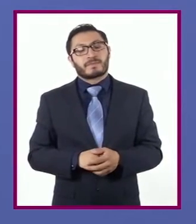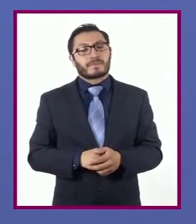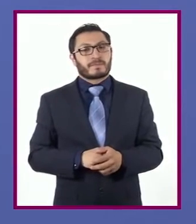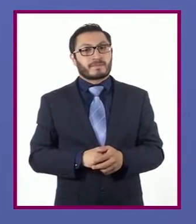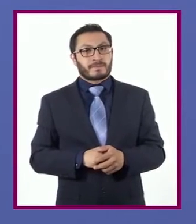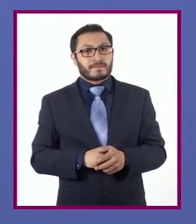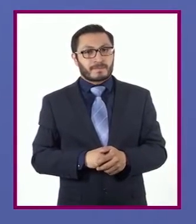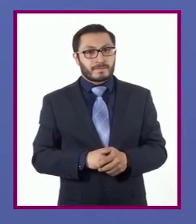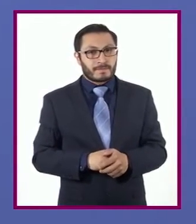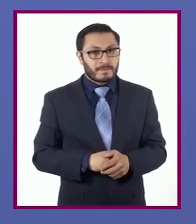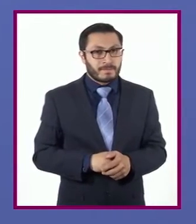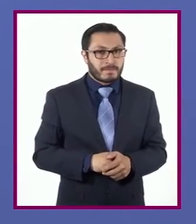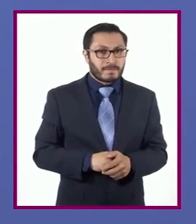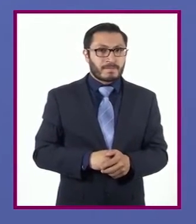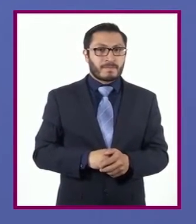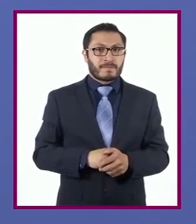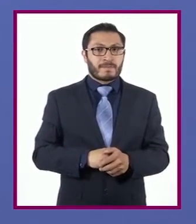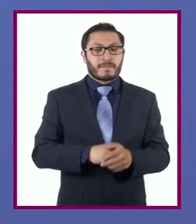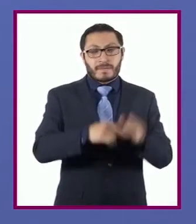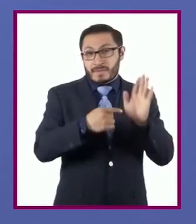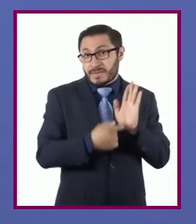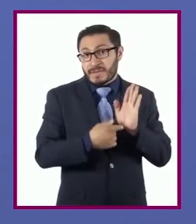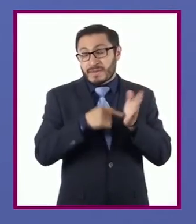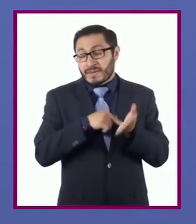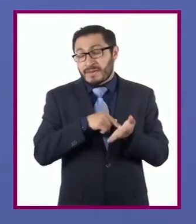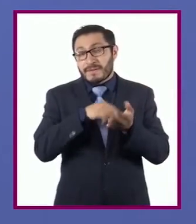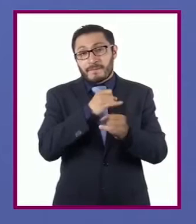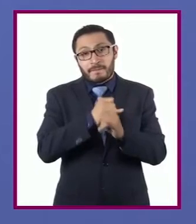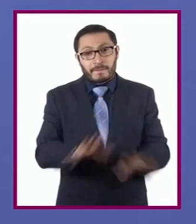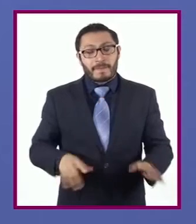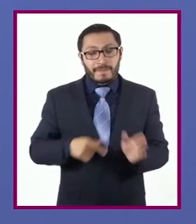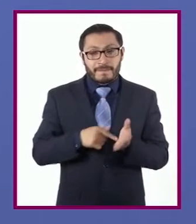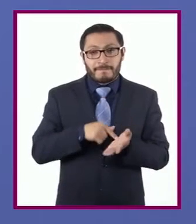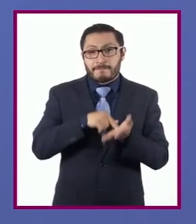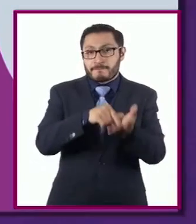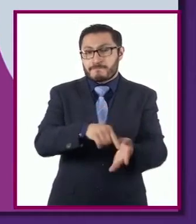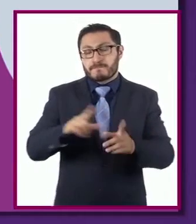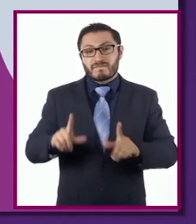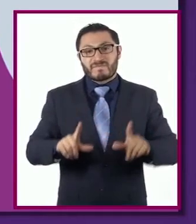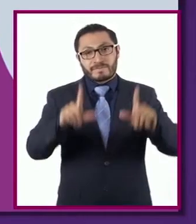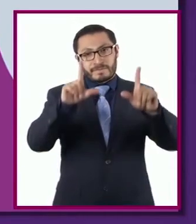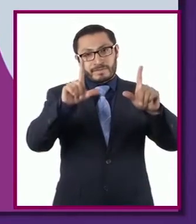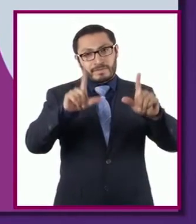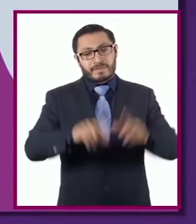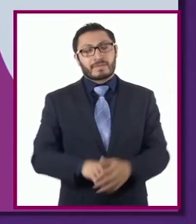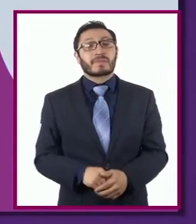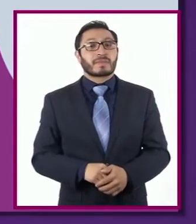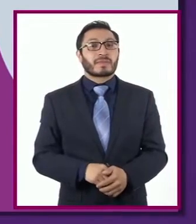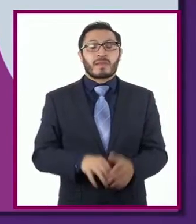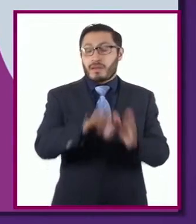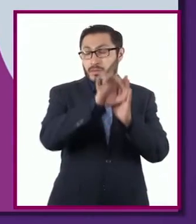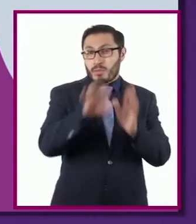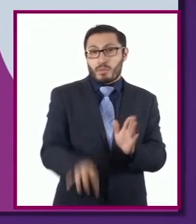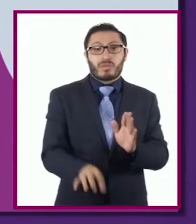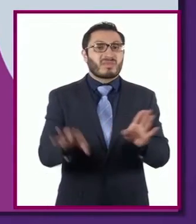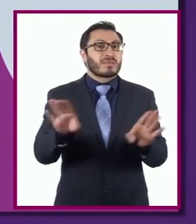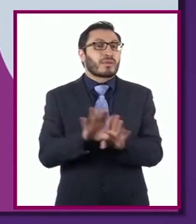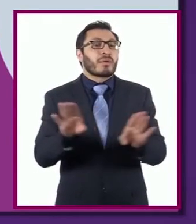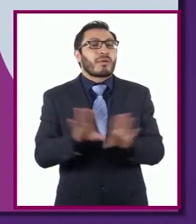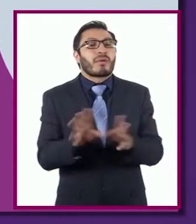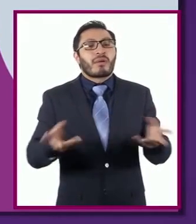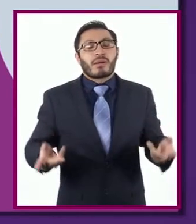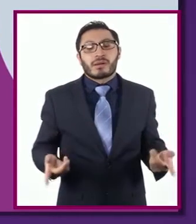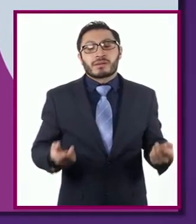ámbitos. ¿Qué les parece si presentan su información en un organizador gráfico? Este es un ejemplo de cómo